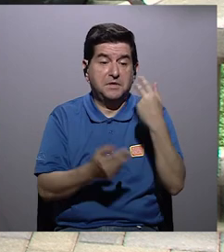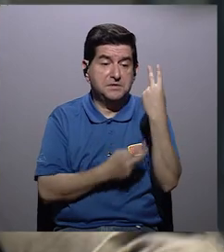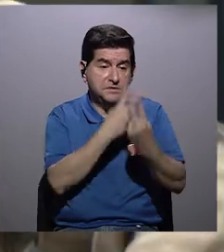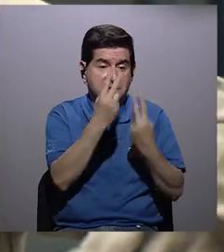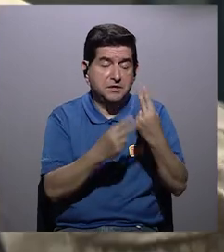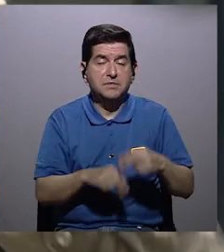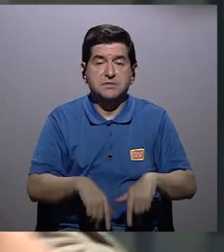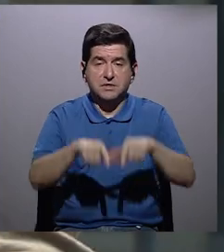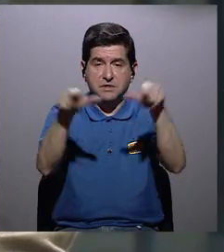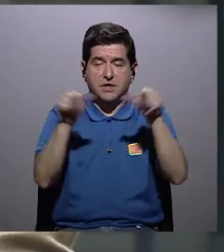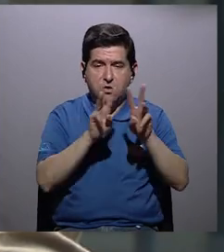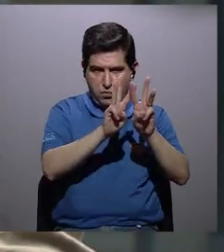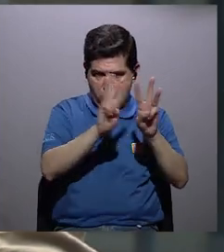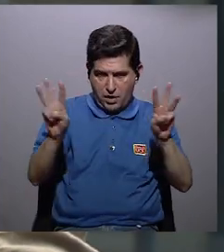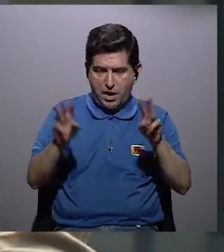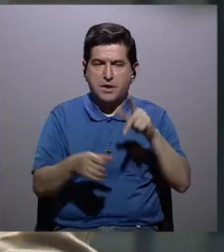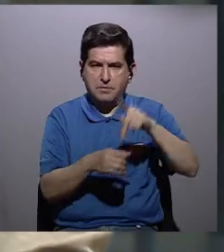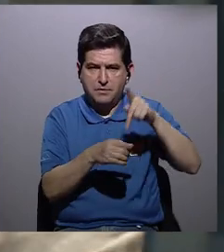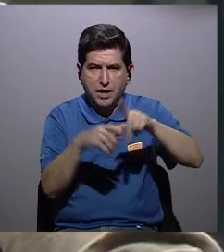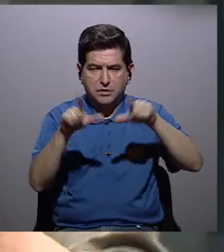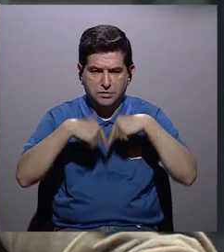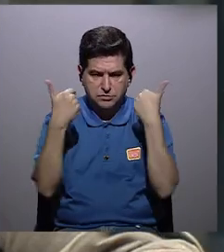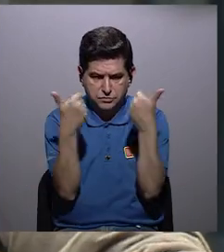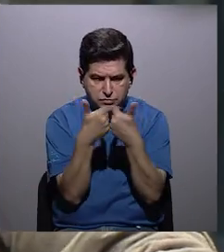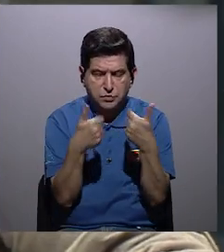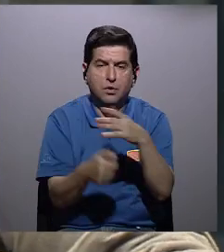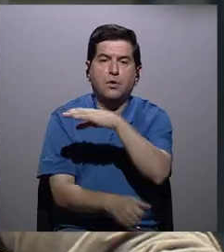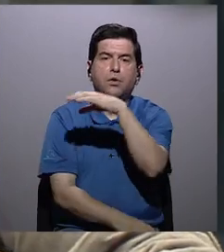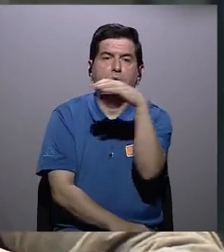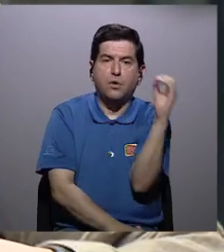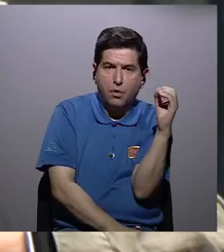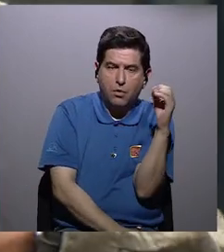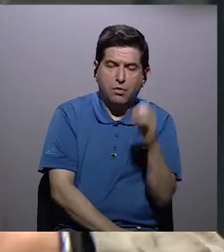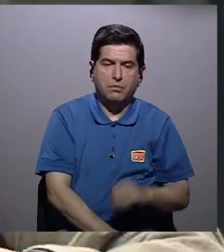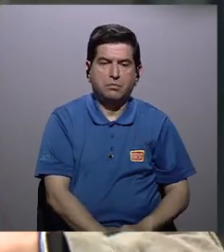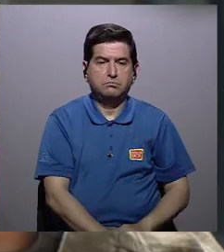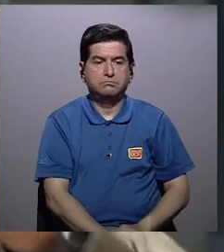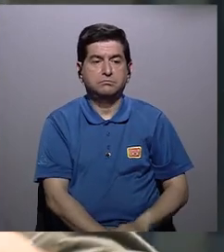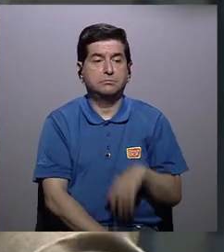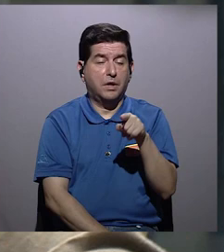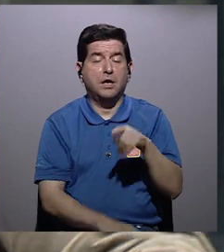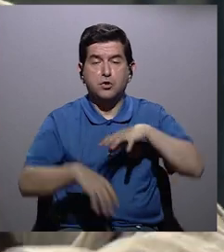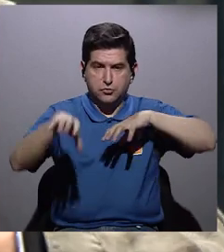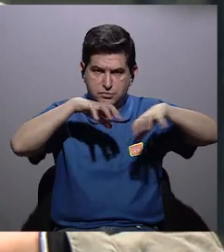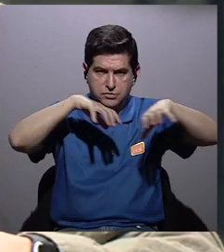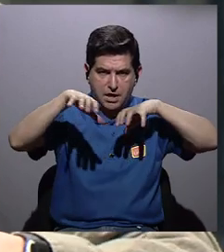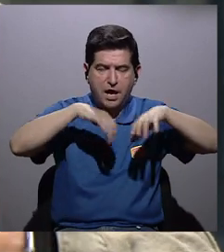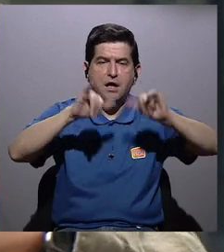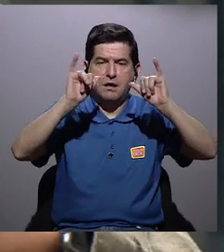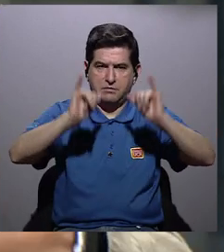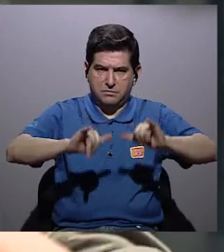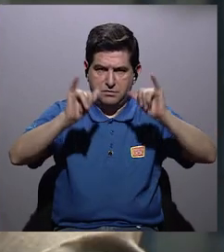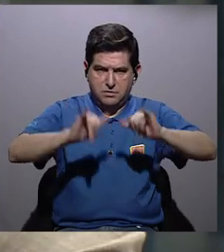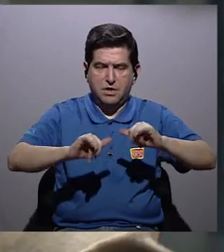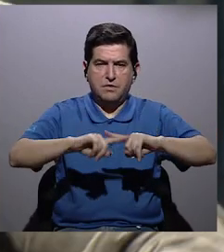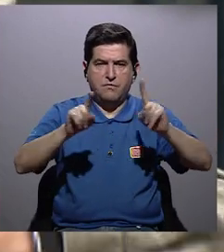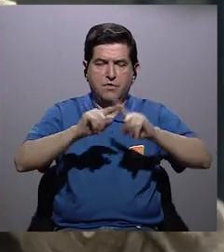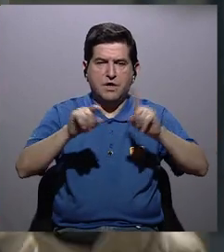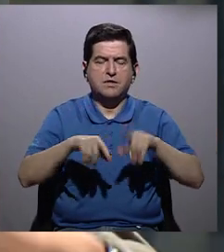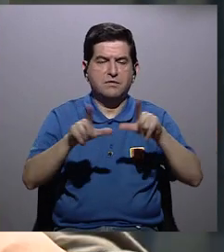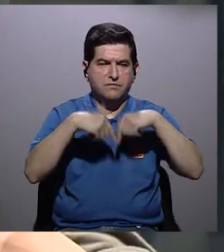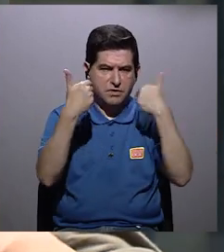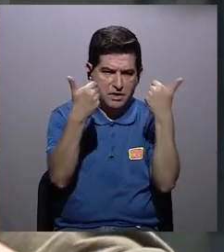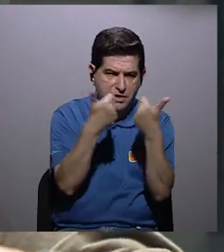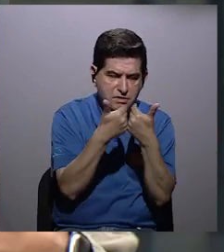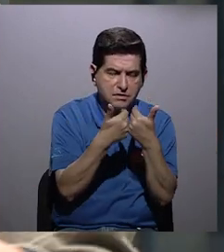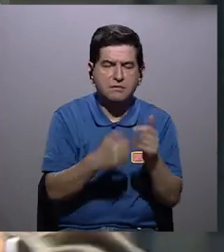visitan esas páginas, participan en grupos o que son activos en ciertos movimientos,